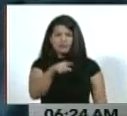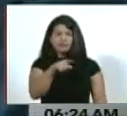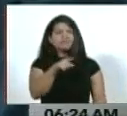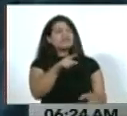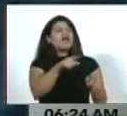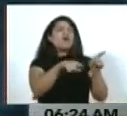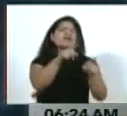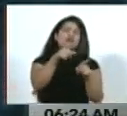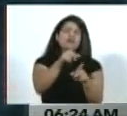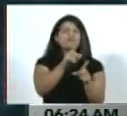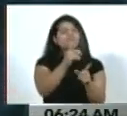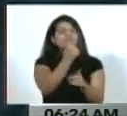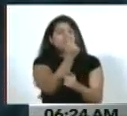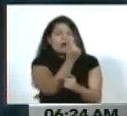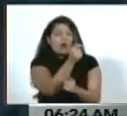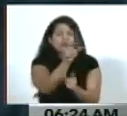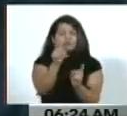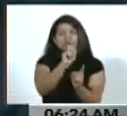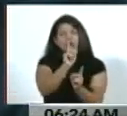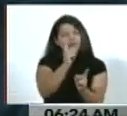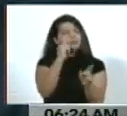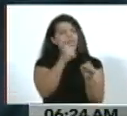excepciones, algunos timoratos,